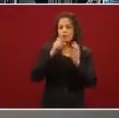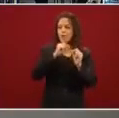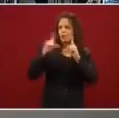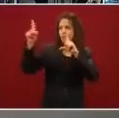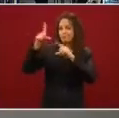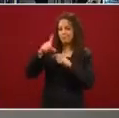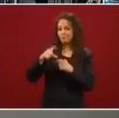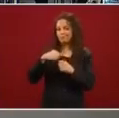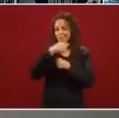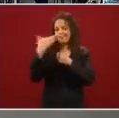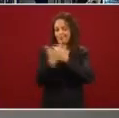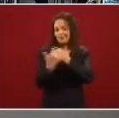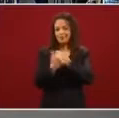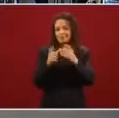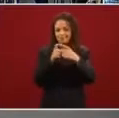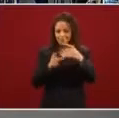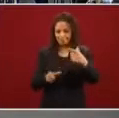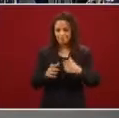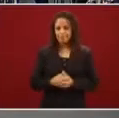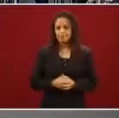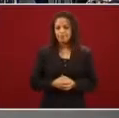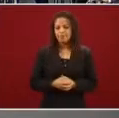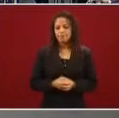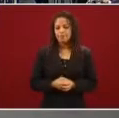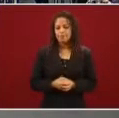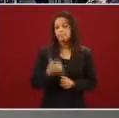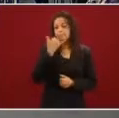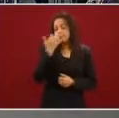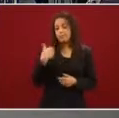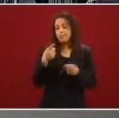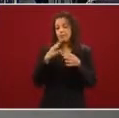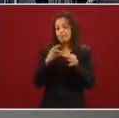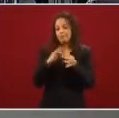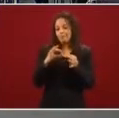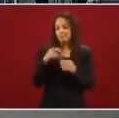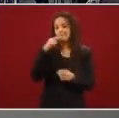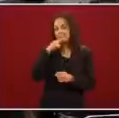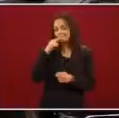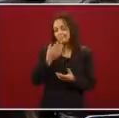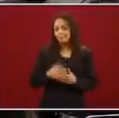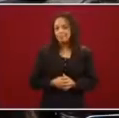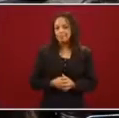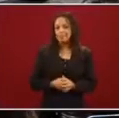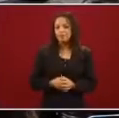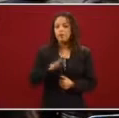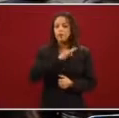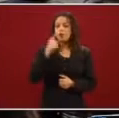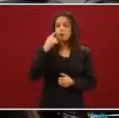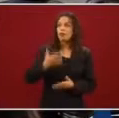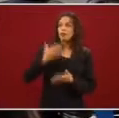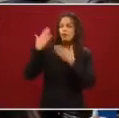a lo mejor es muy abstracto y perdón si hablo muy rápido. Miren, ahí pueden ver la